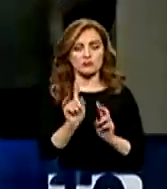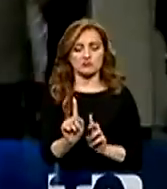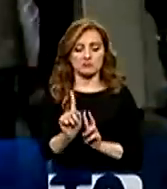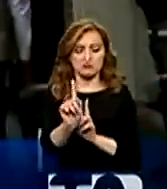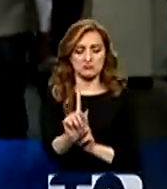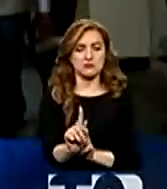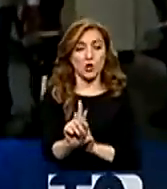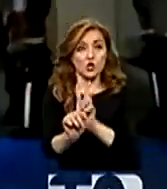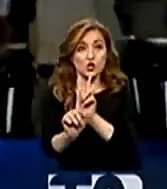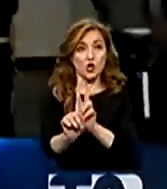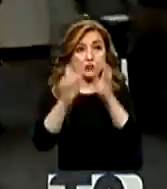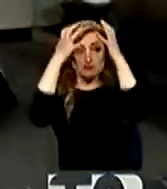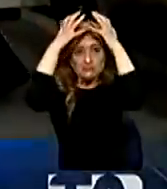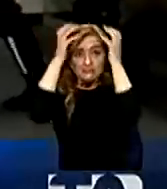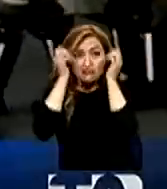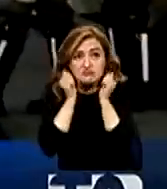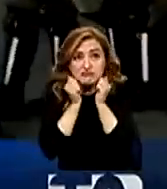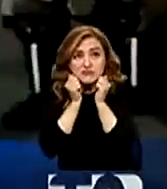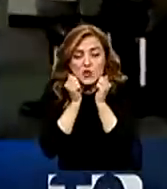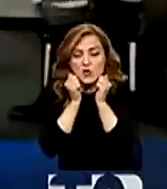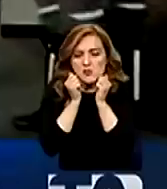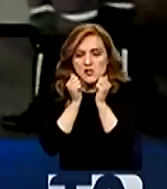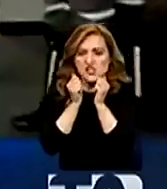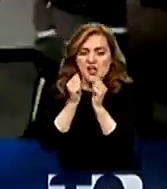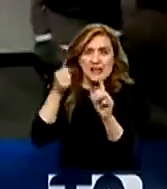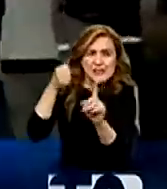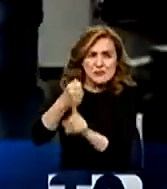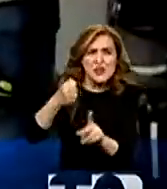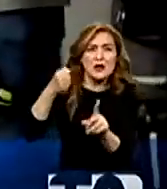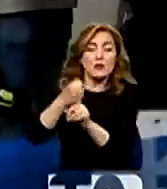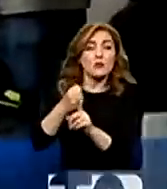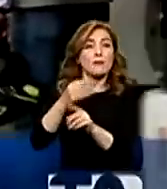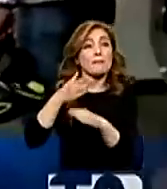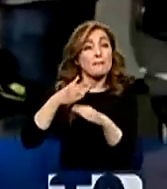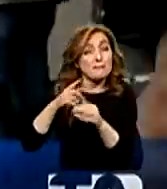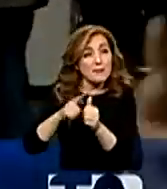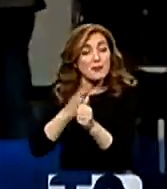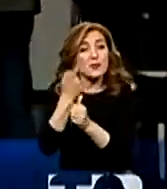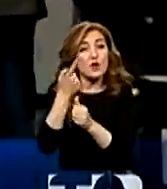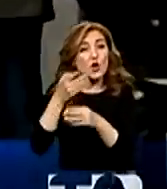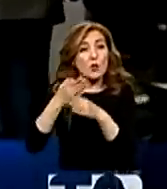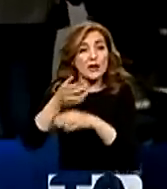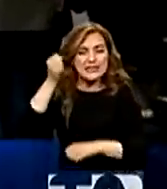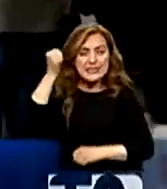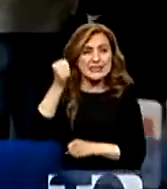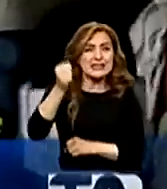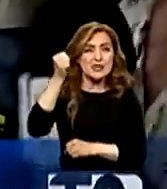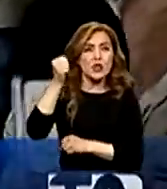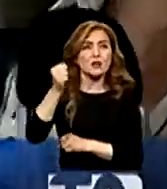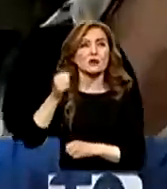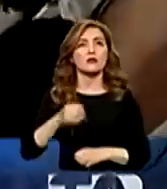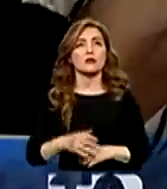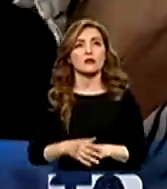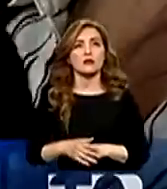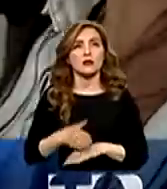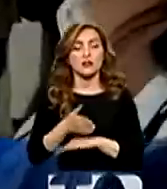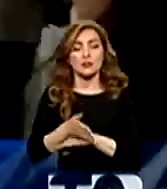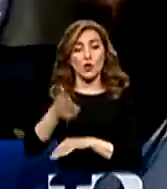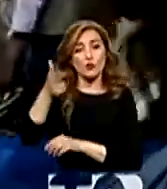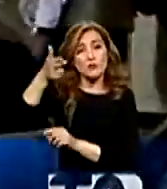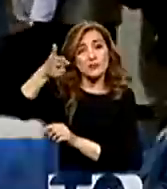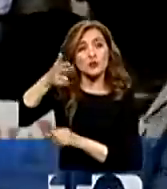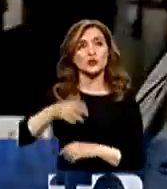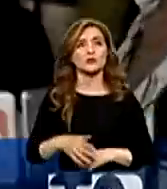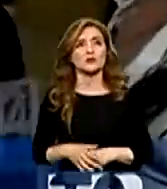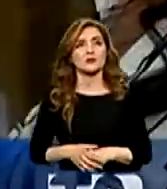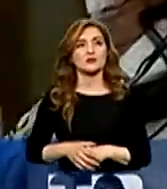que utilizaban pasamontañas y lo habrían agredido primero con un arma cortopunzante y luego con una pistola. Está con